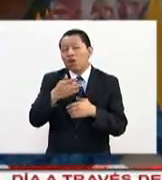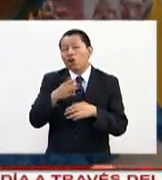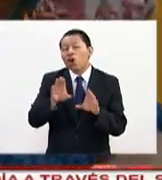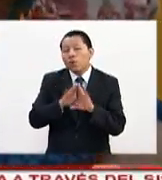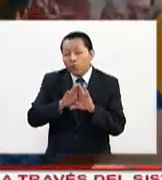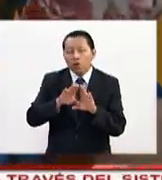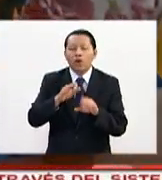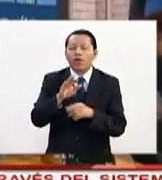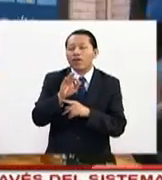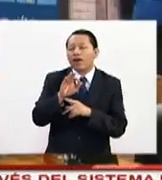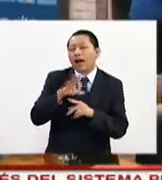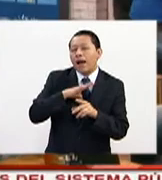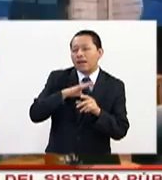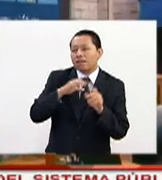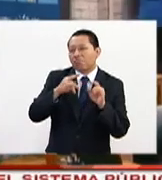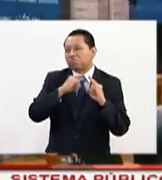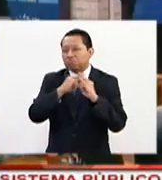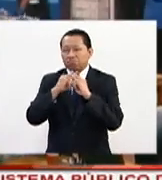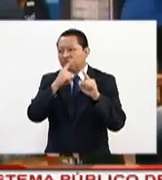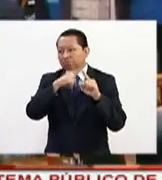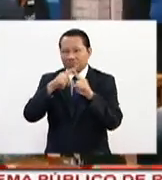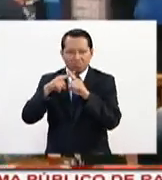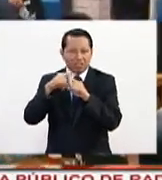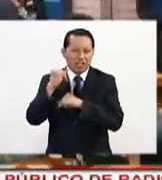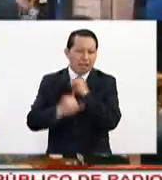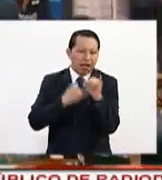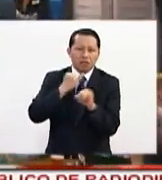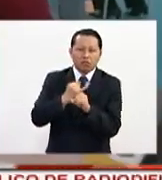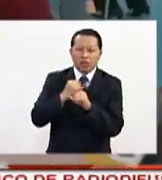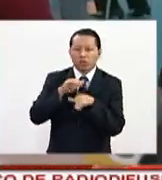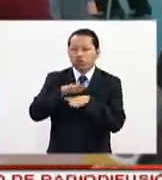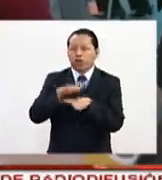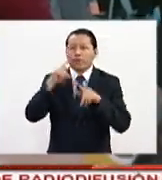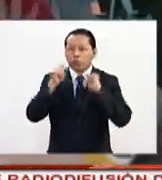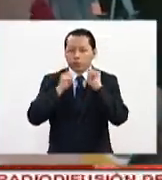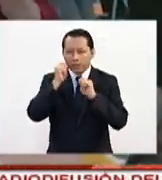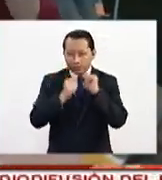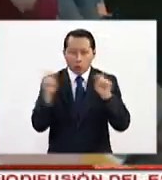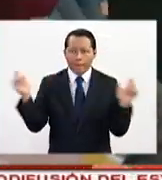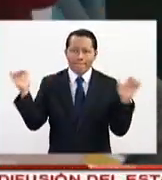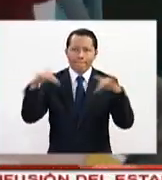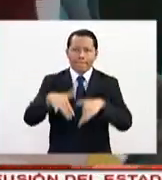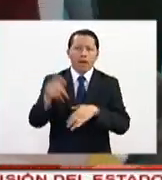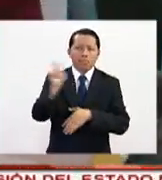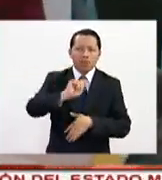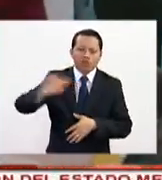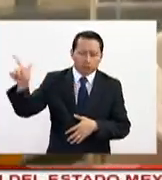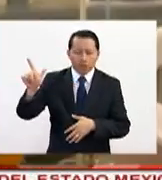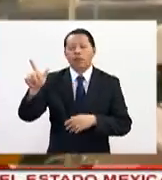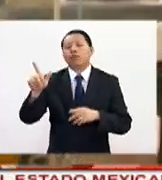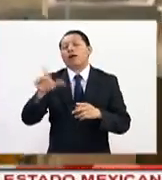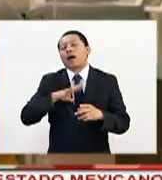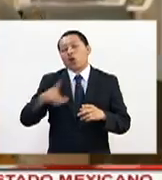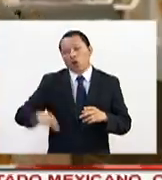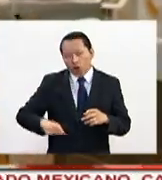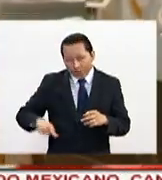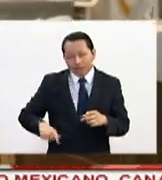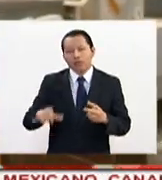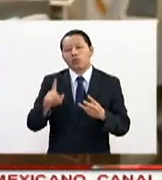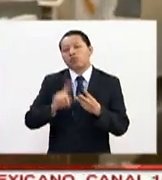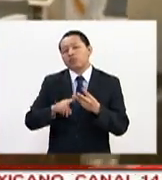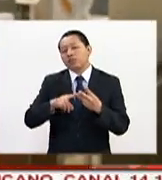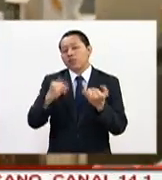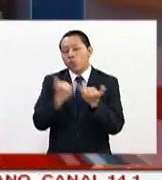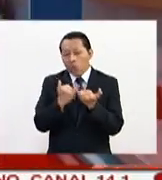más importantes de la industria turística mundial. ¿De qué se trata? Pues de reunir a profesionales, ministros de gobierno y también representantes de